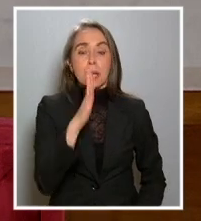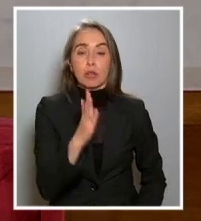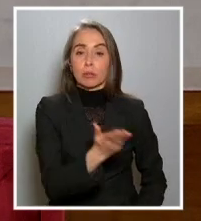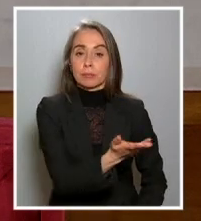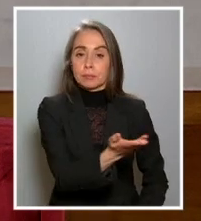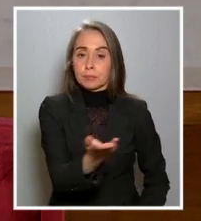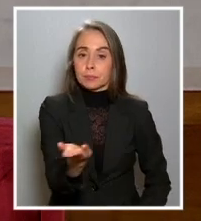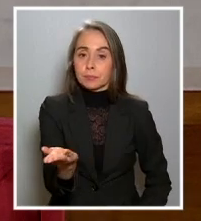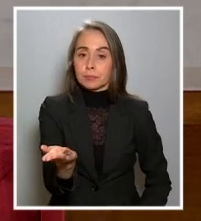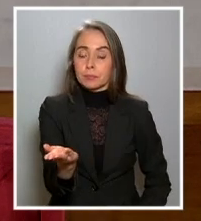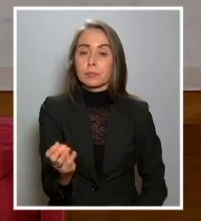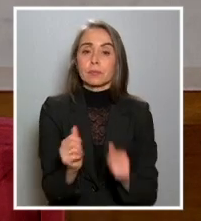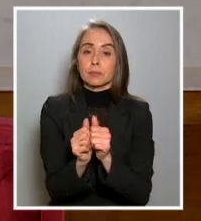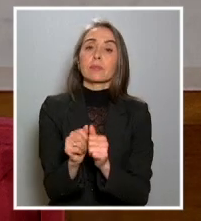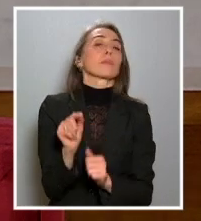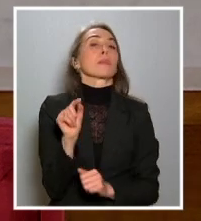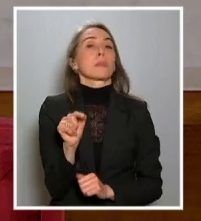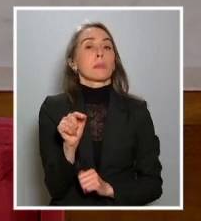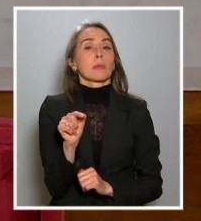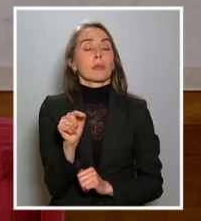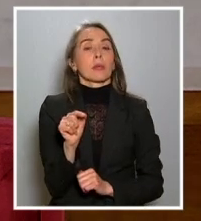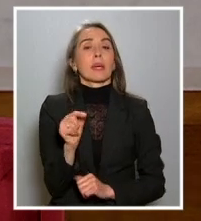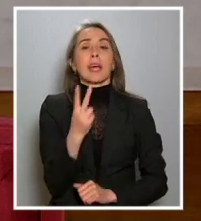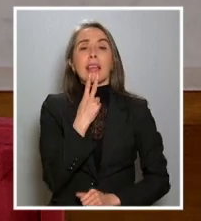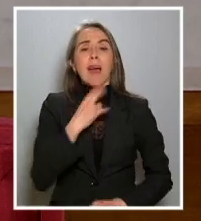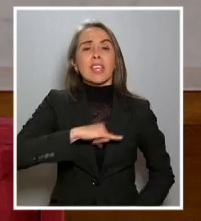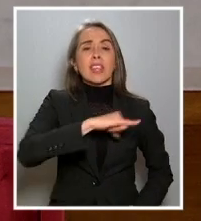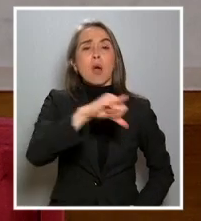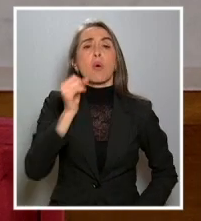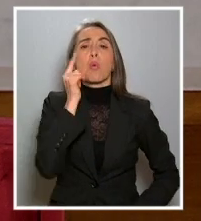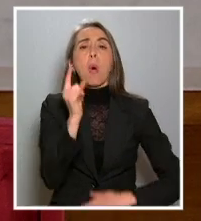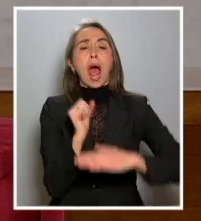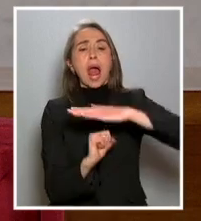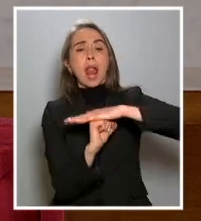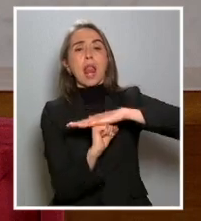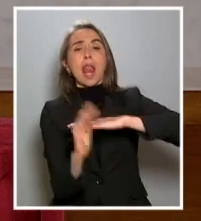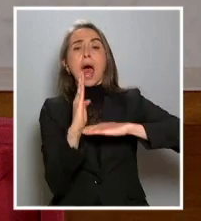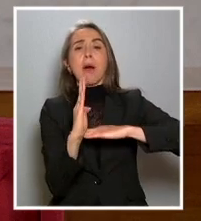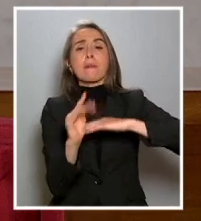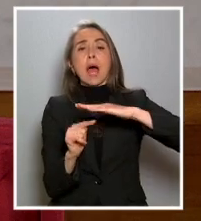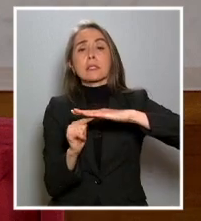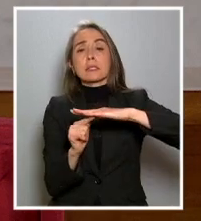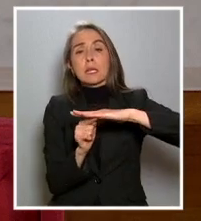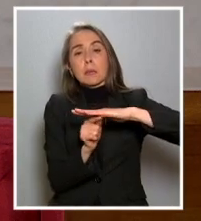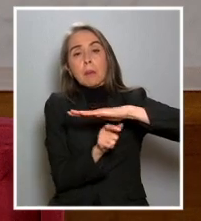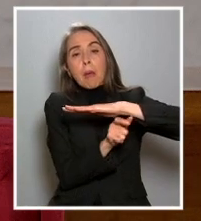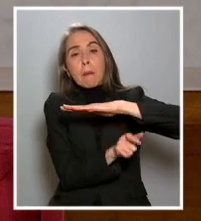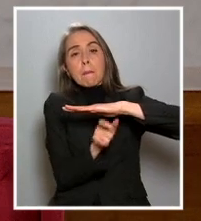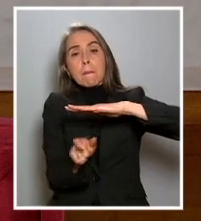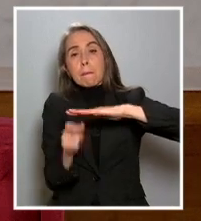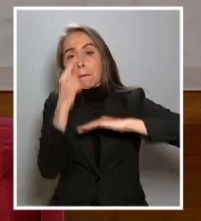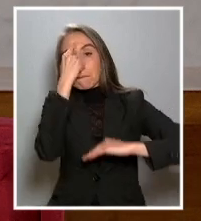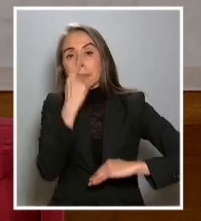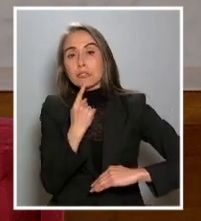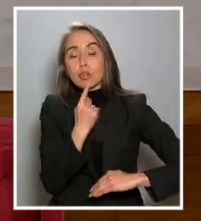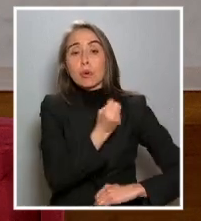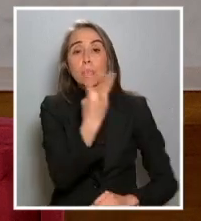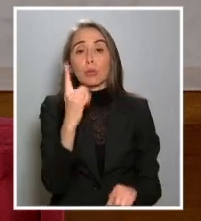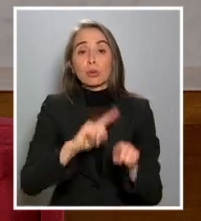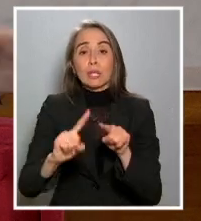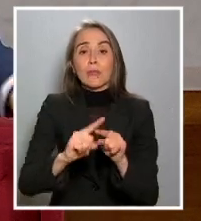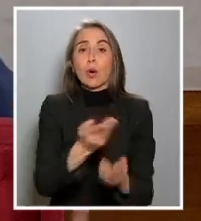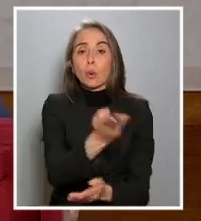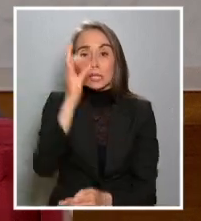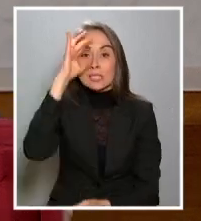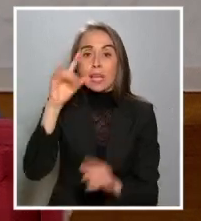Estimados, el cimiento de nuestra vida en común son esas personas que muchas veces, y esto lo